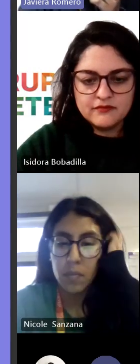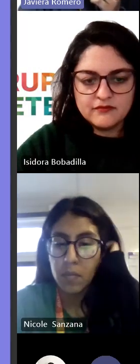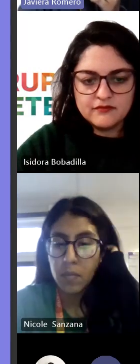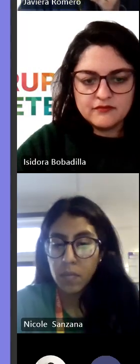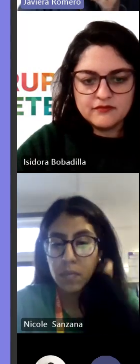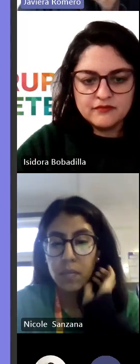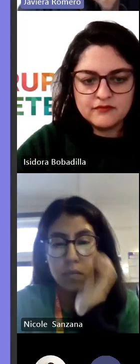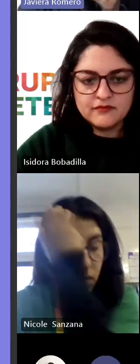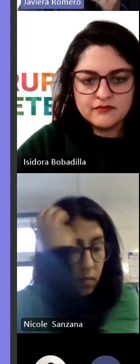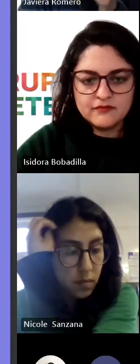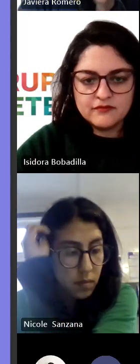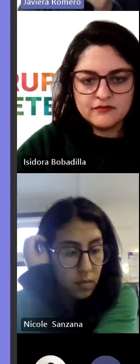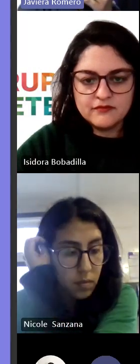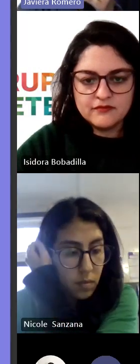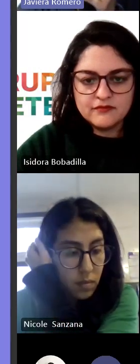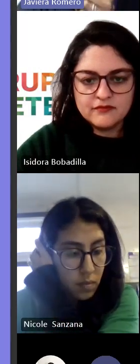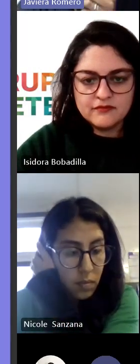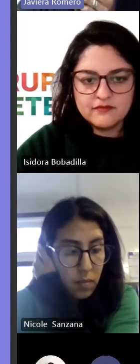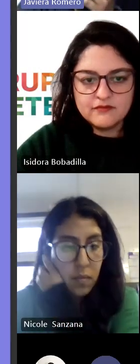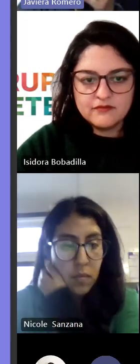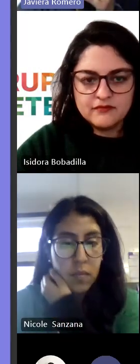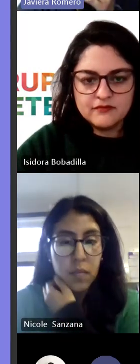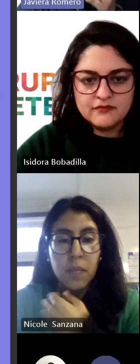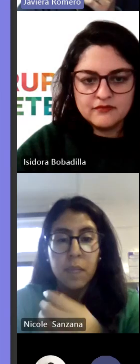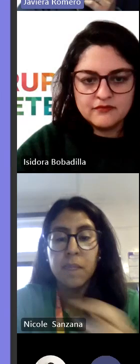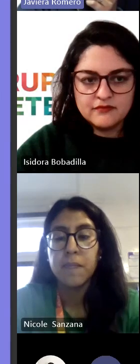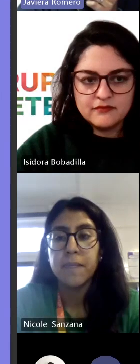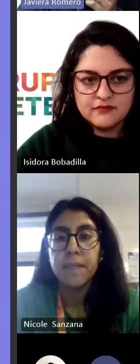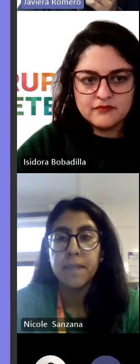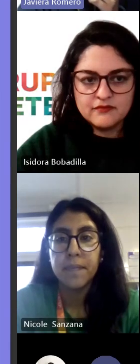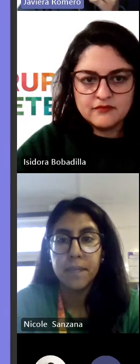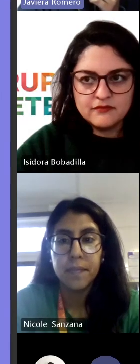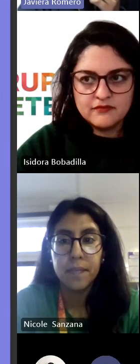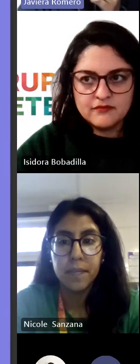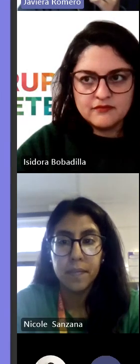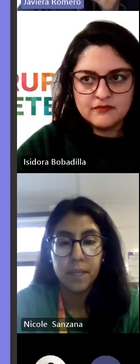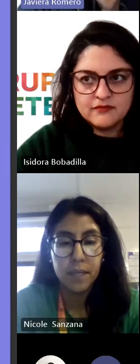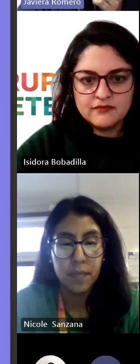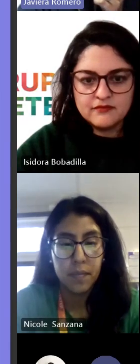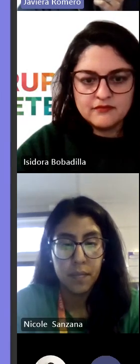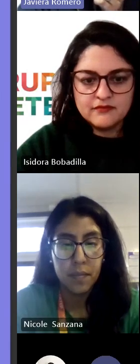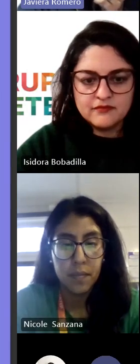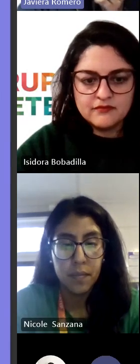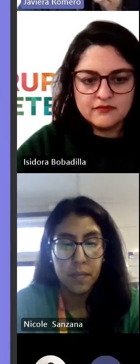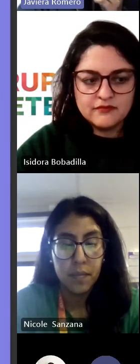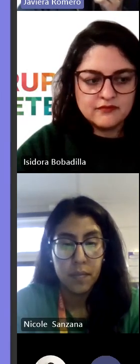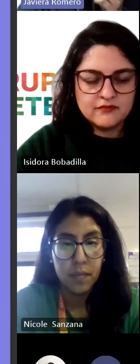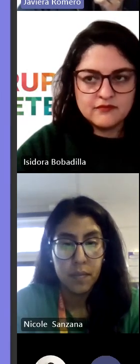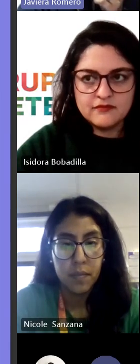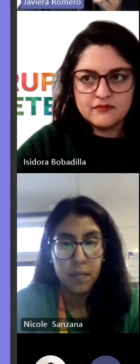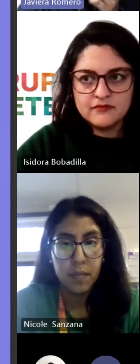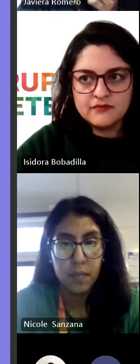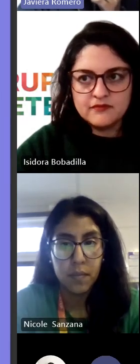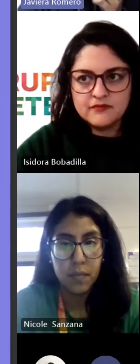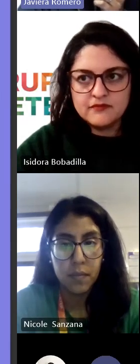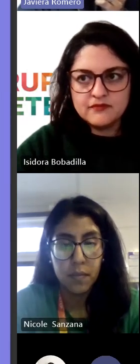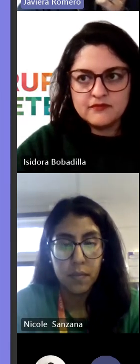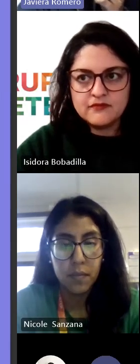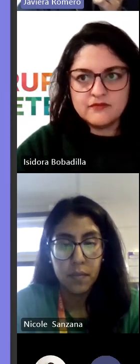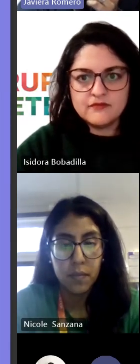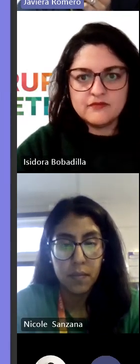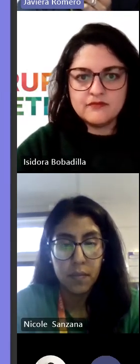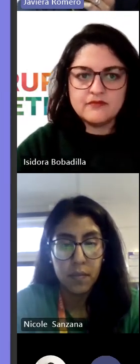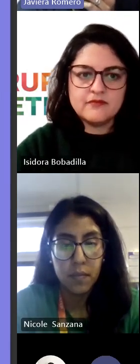actualmente. No debes sentirte responsable porque en el pasado no hiciste o dijiste algo sobre